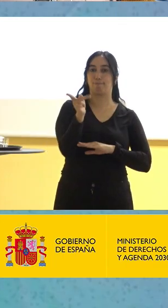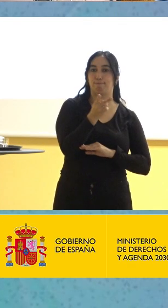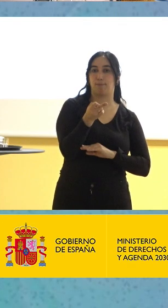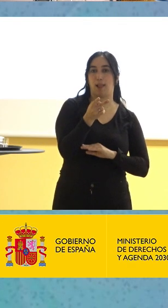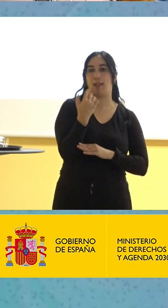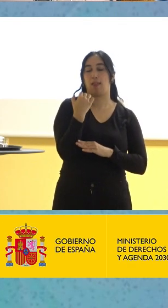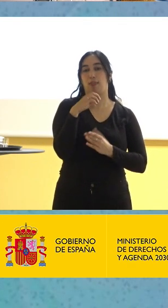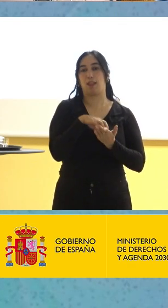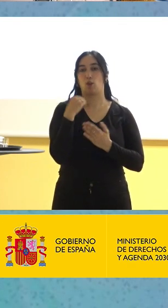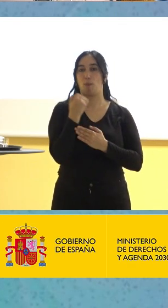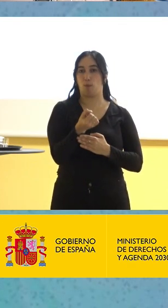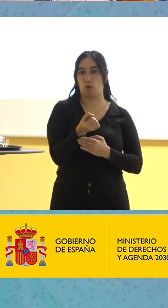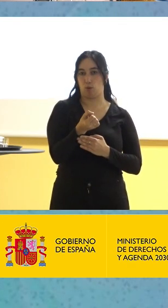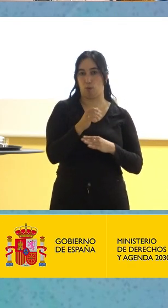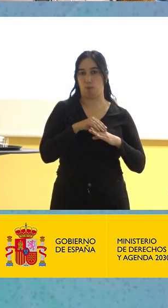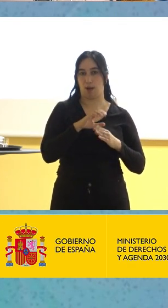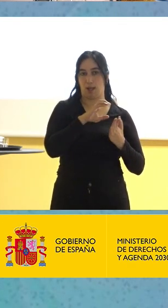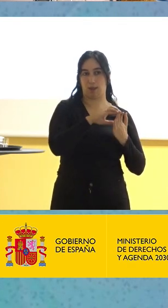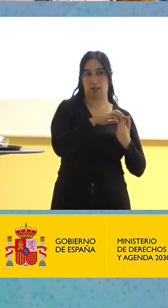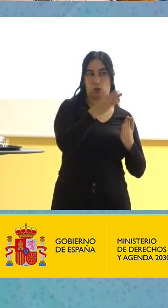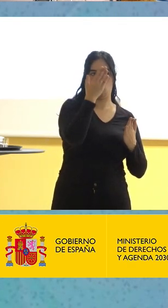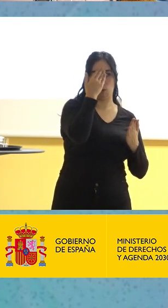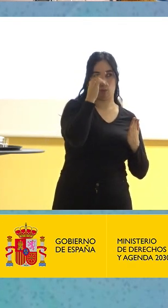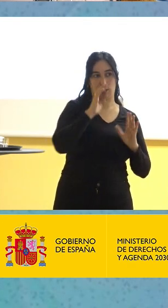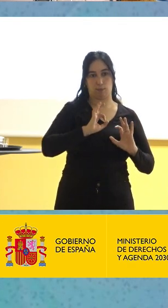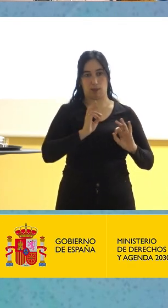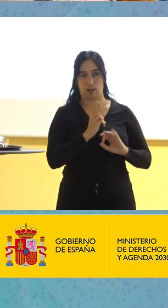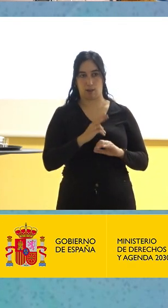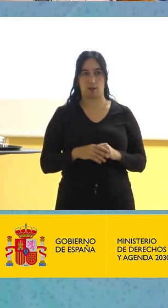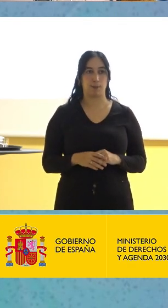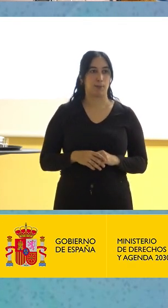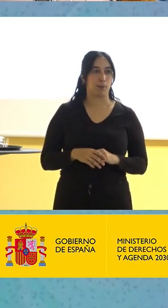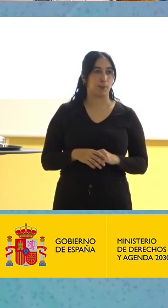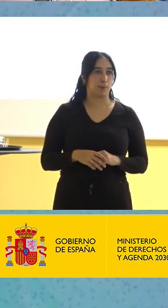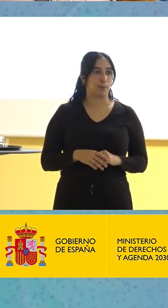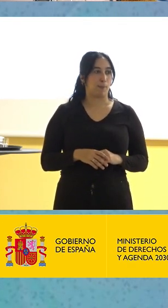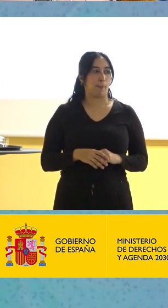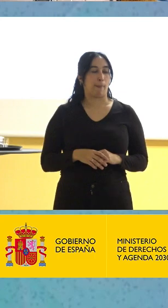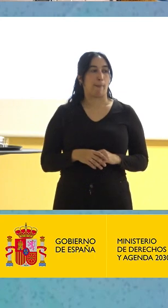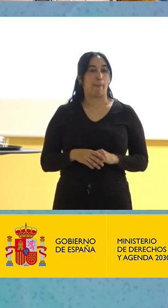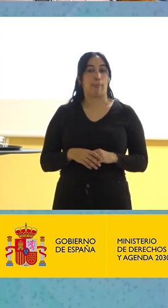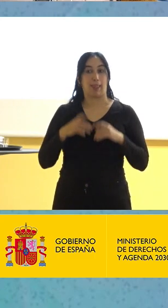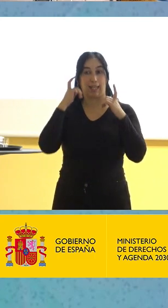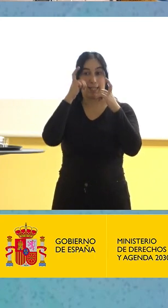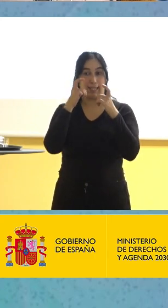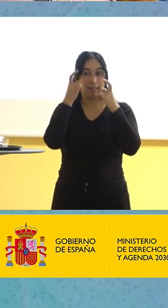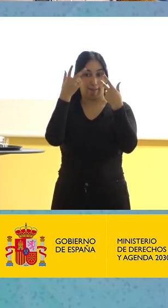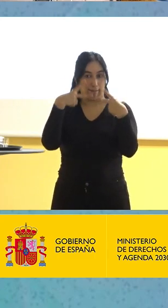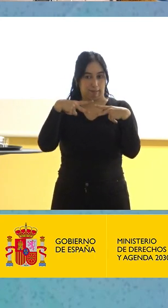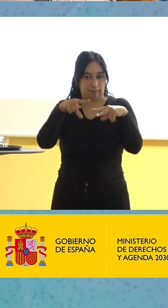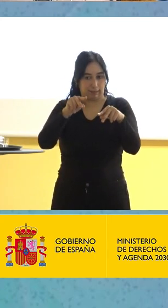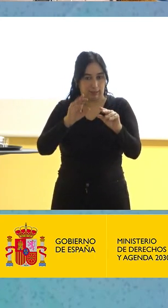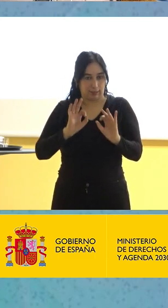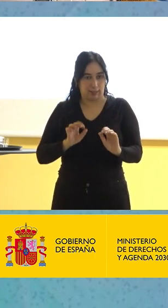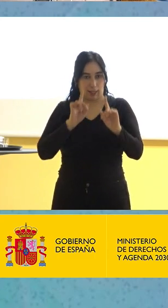para también la atención primaria y especializada. Bueno, entonces, voy a intentar terminar